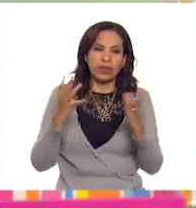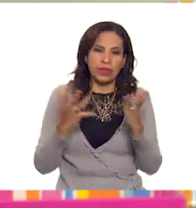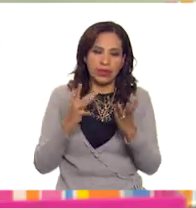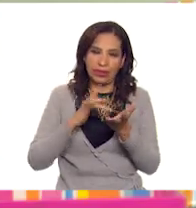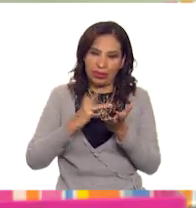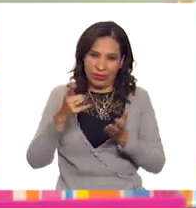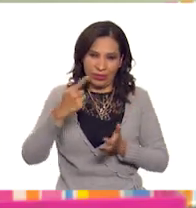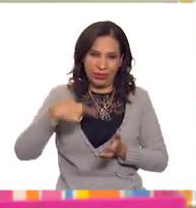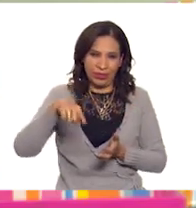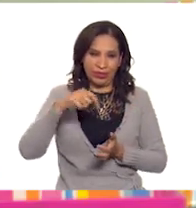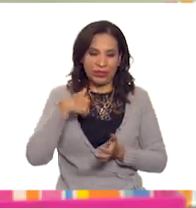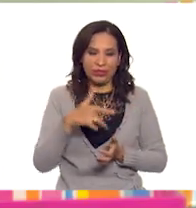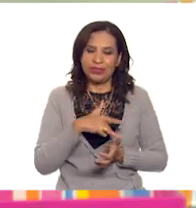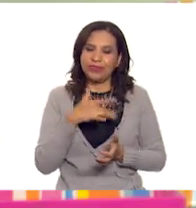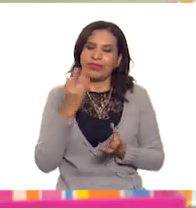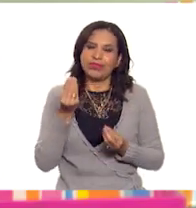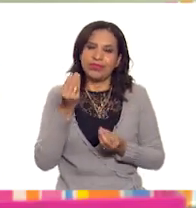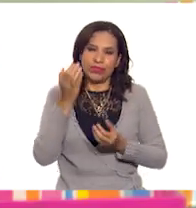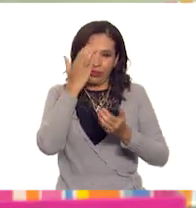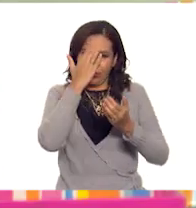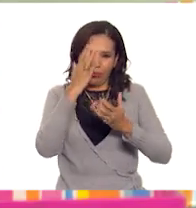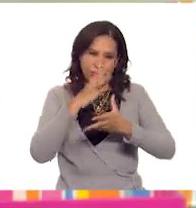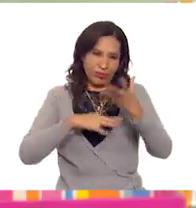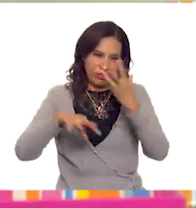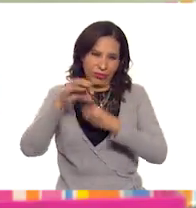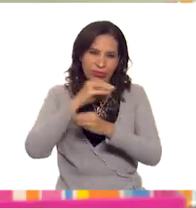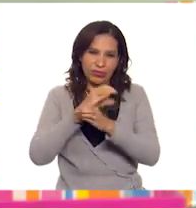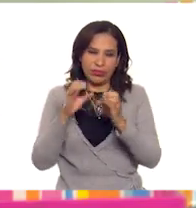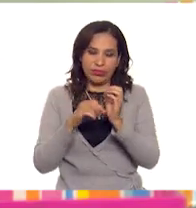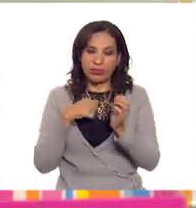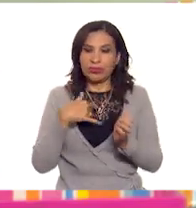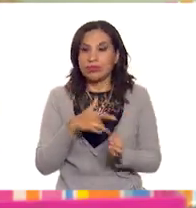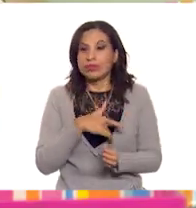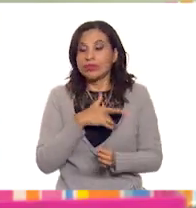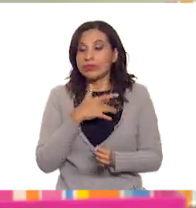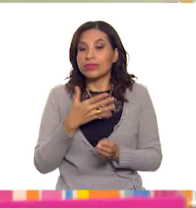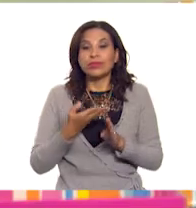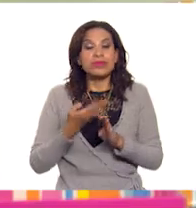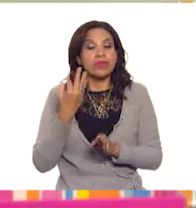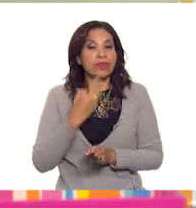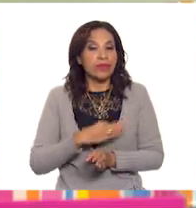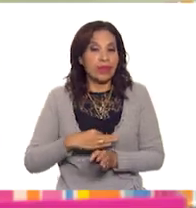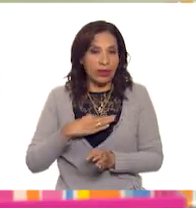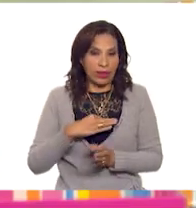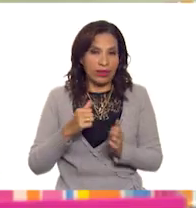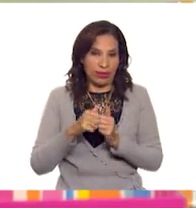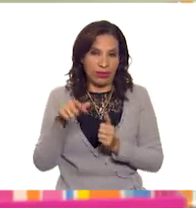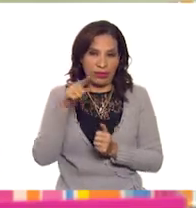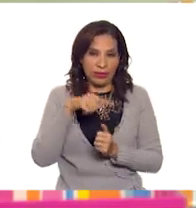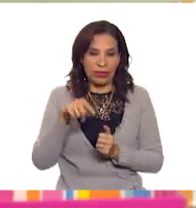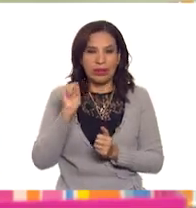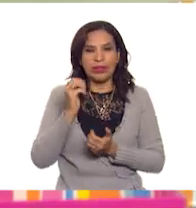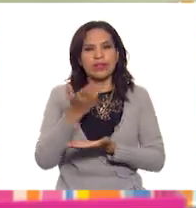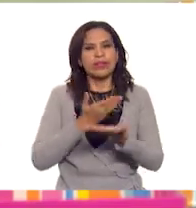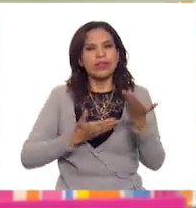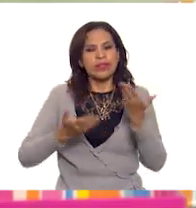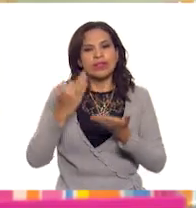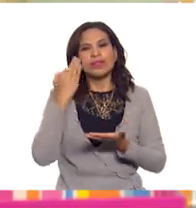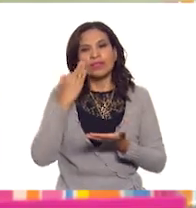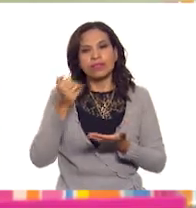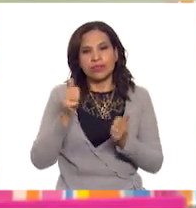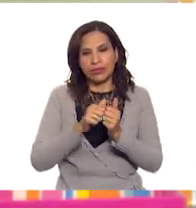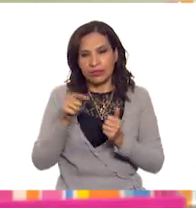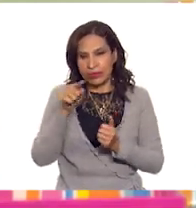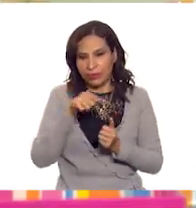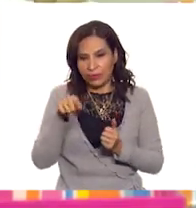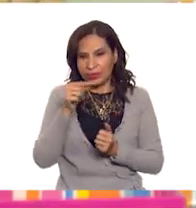a ustedes, me llevo muchos conocimientos. Y estoy muy, pero muy feliz de haber estado aquí y de haber compartido tiempo con